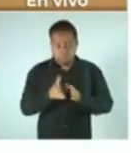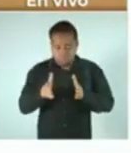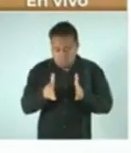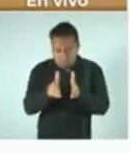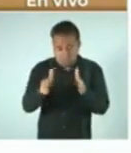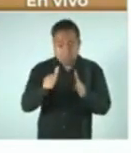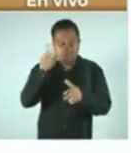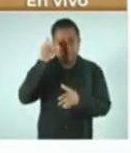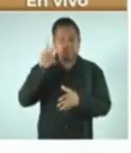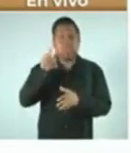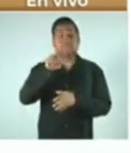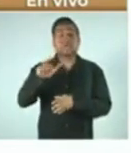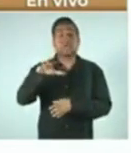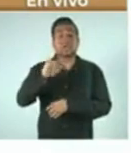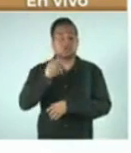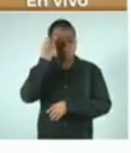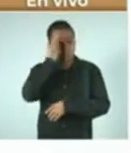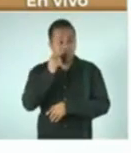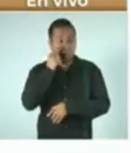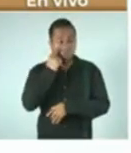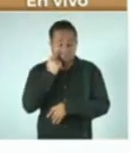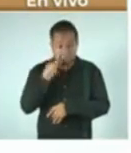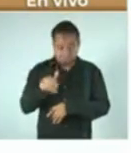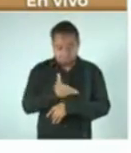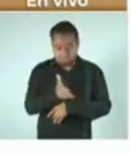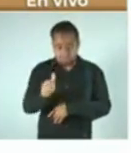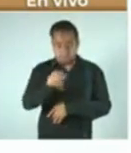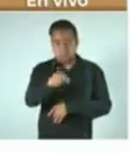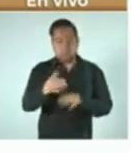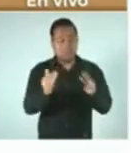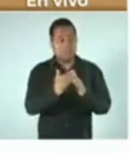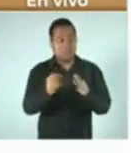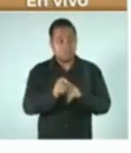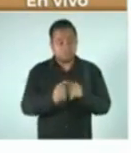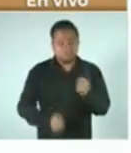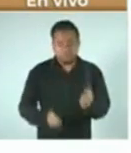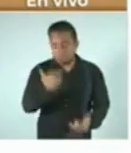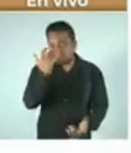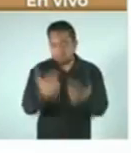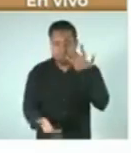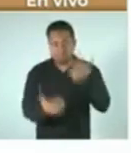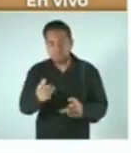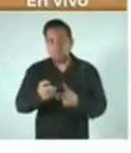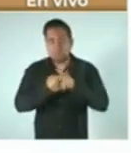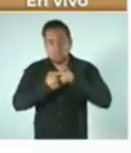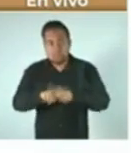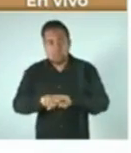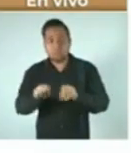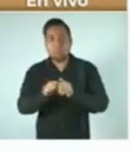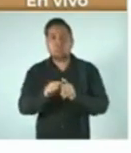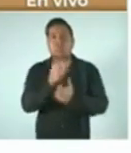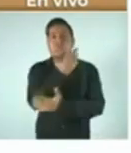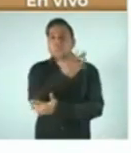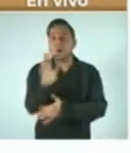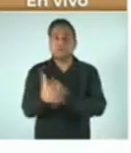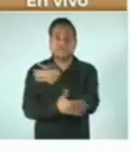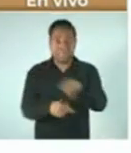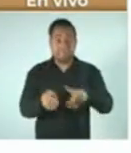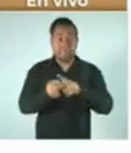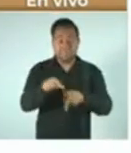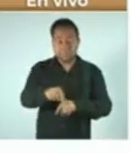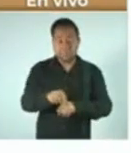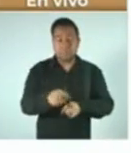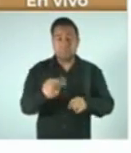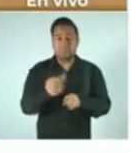Guadalupe y Tlaxiaco. Ahí la vamos a ver. Y ahí fue donde se quemaron las casas y comienza la zona boscosa. Este